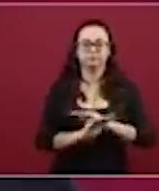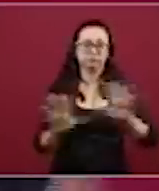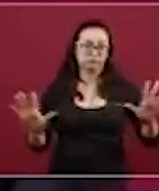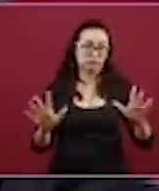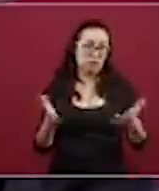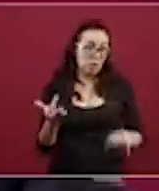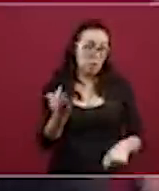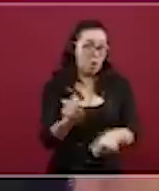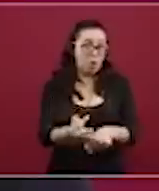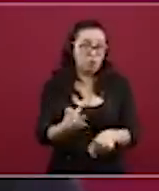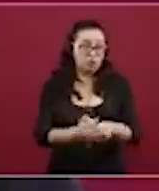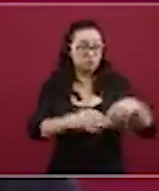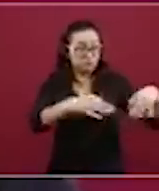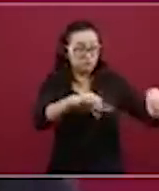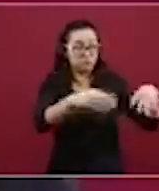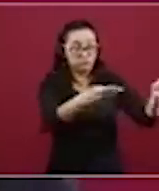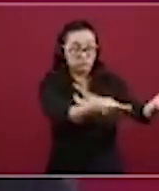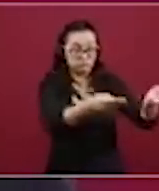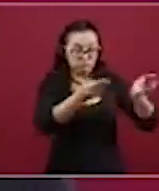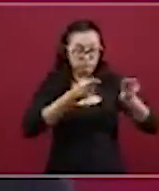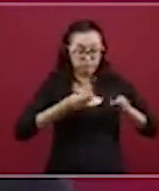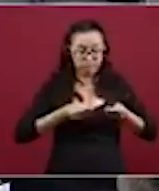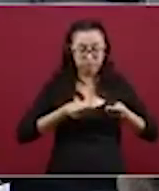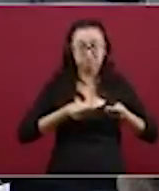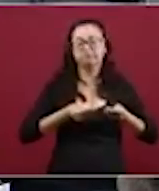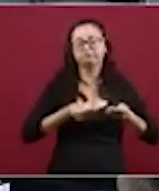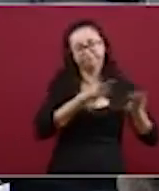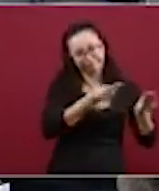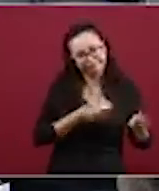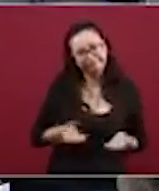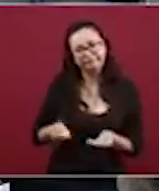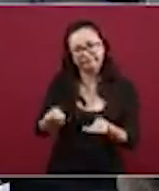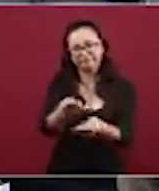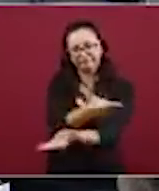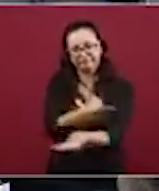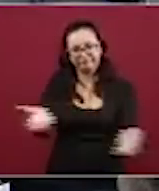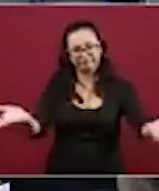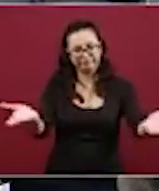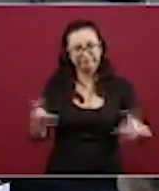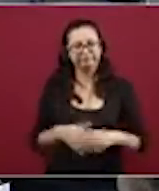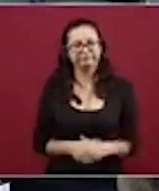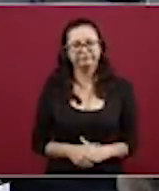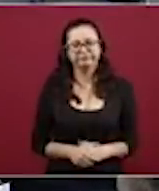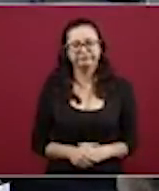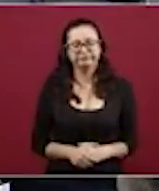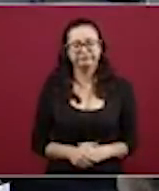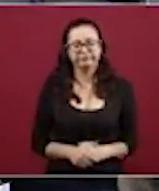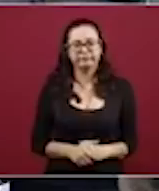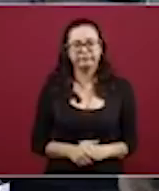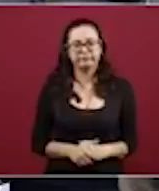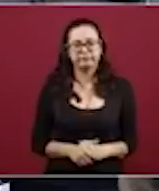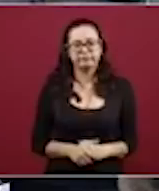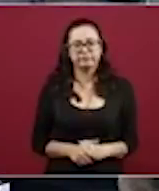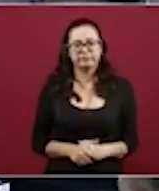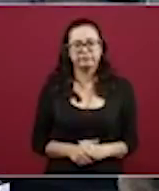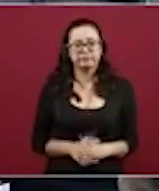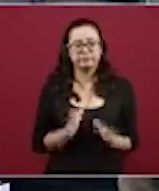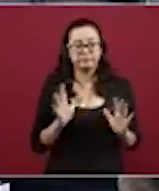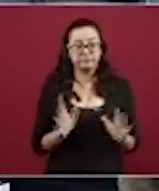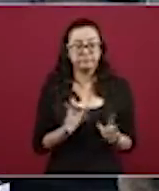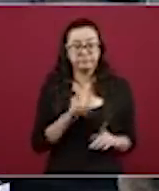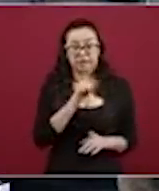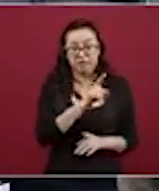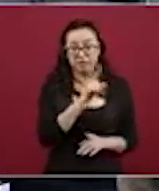el documento que me entrega el director de la Comisión Federal de Electricidad, después de un